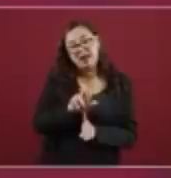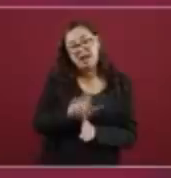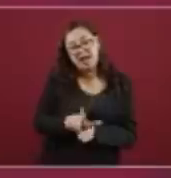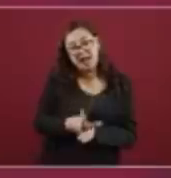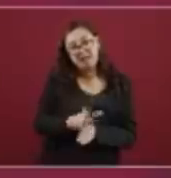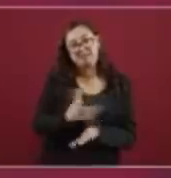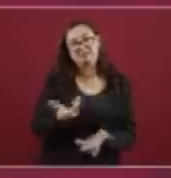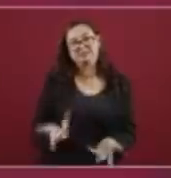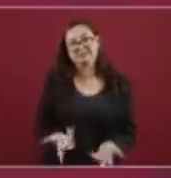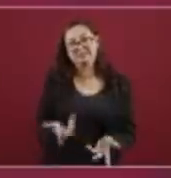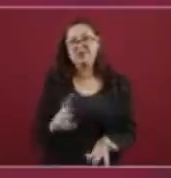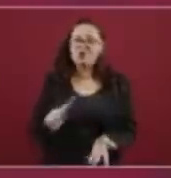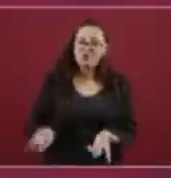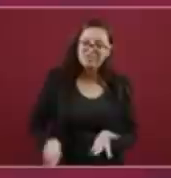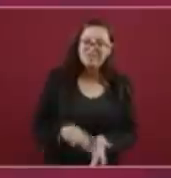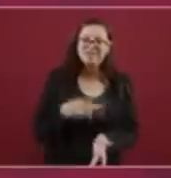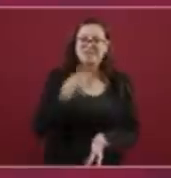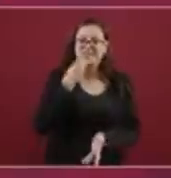ver